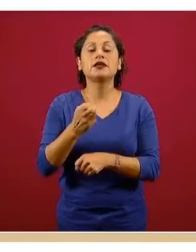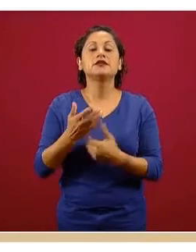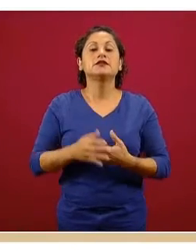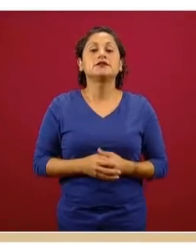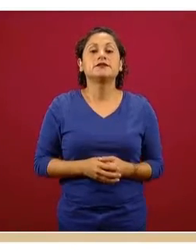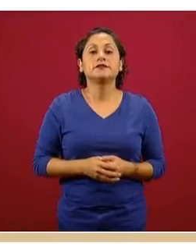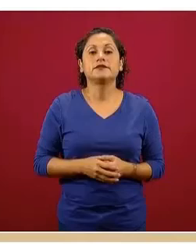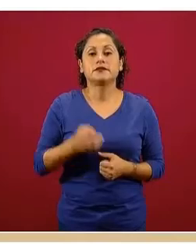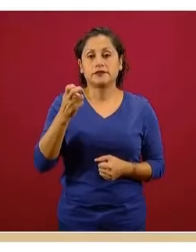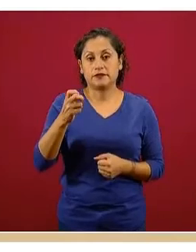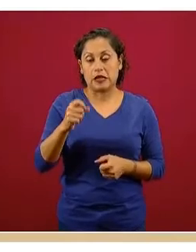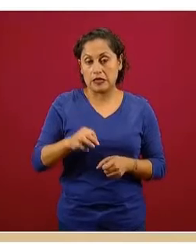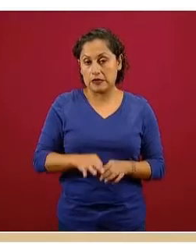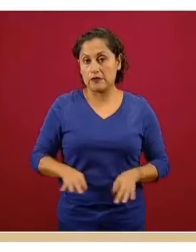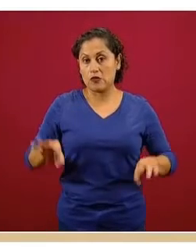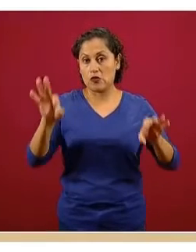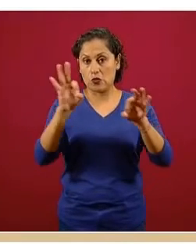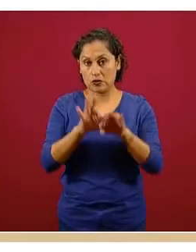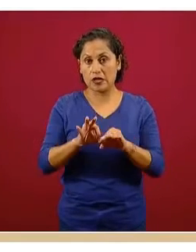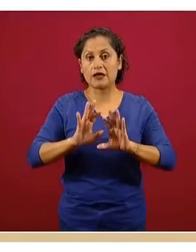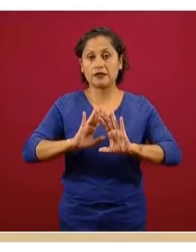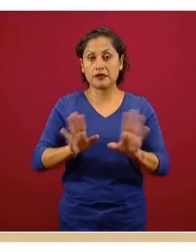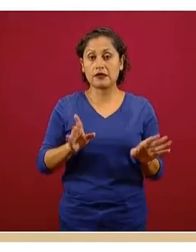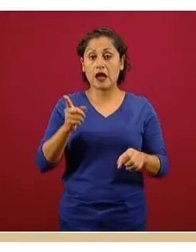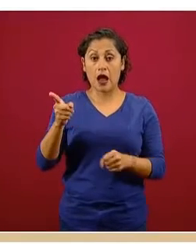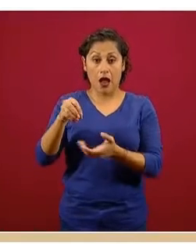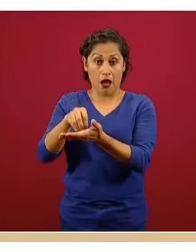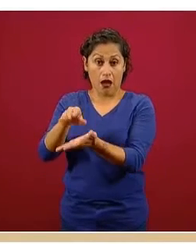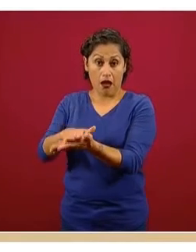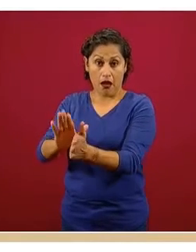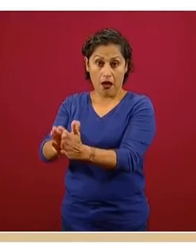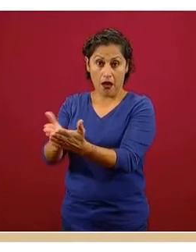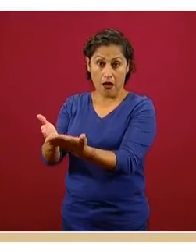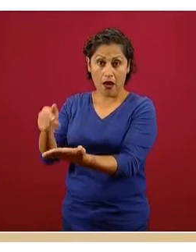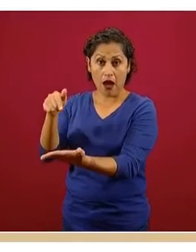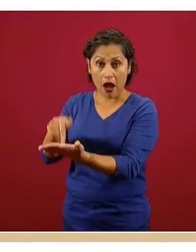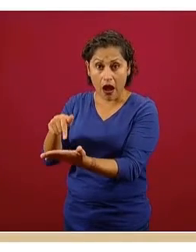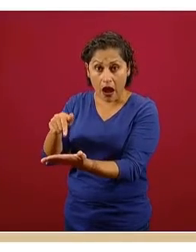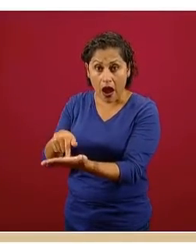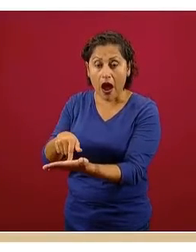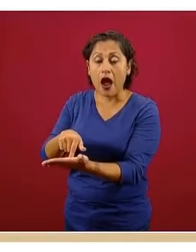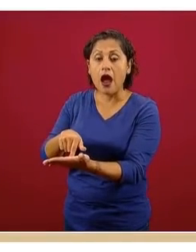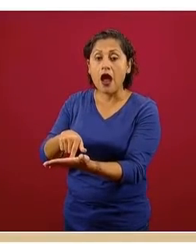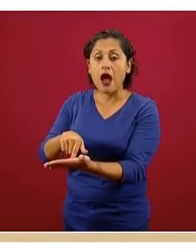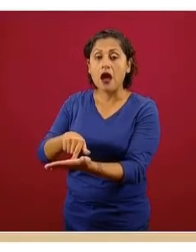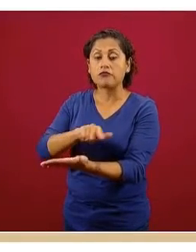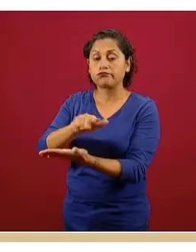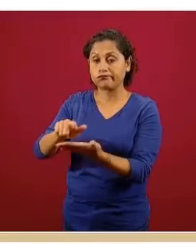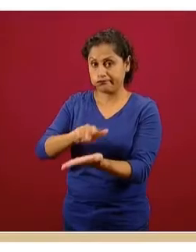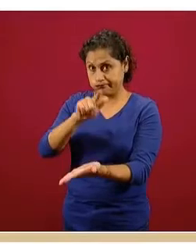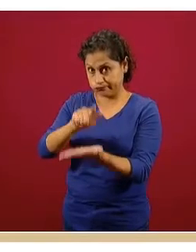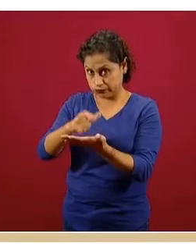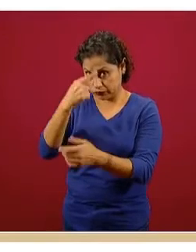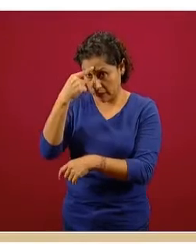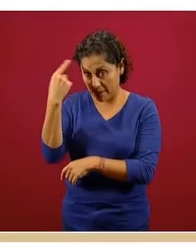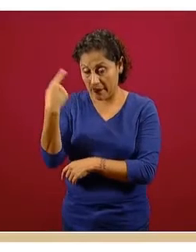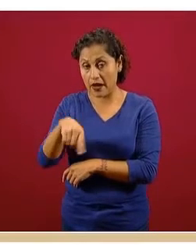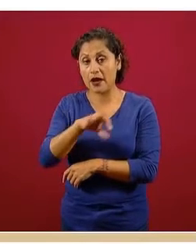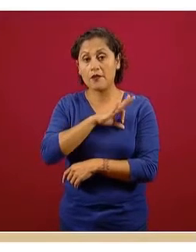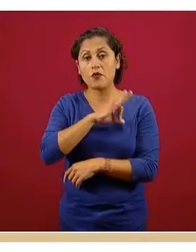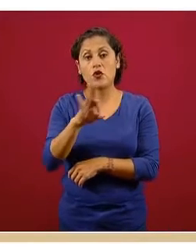esta naturaleza, está descrito en los manuales de preparación y respuesta ante pandemias con el modelo de